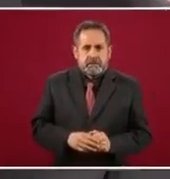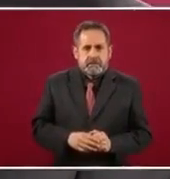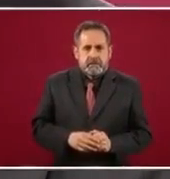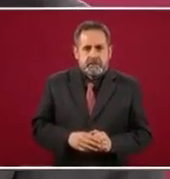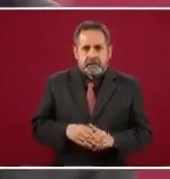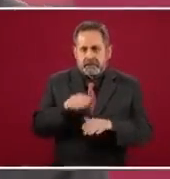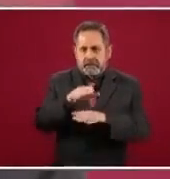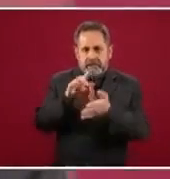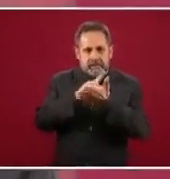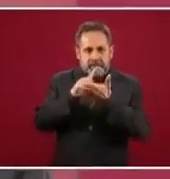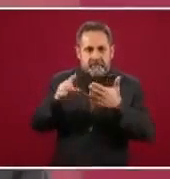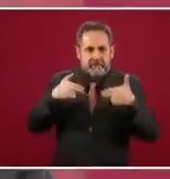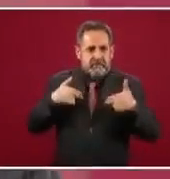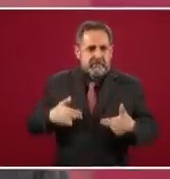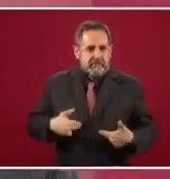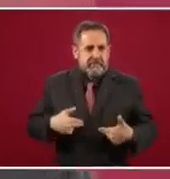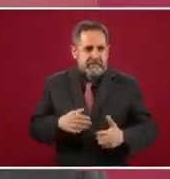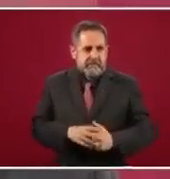Derechos humanos,